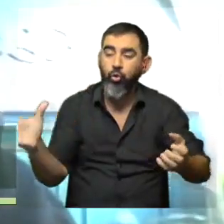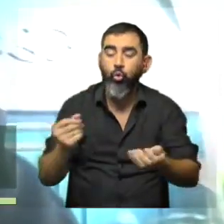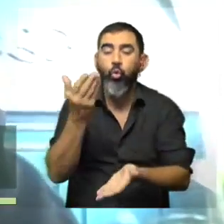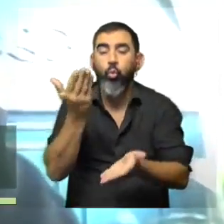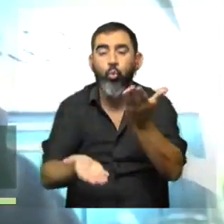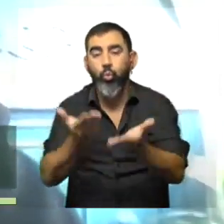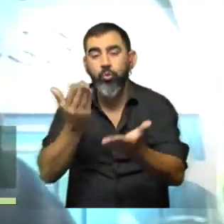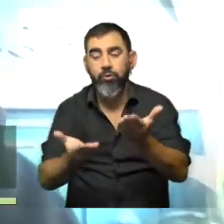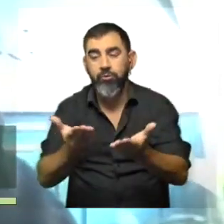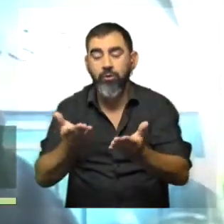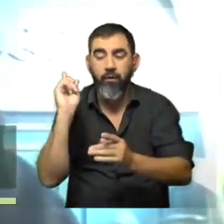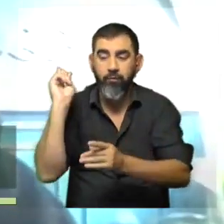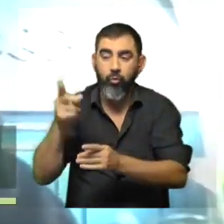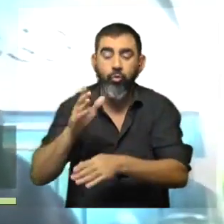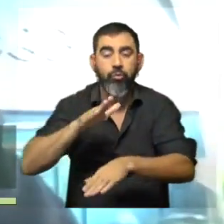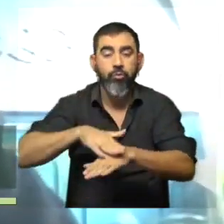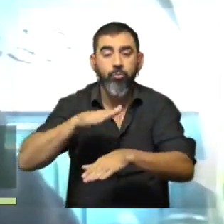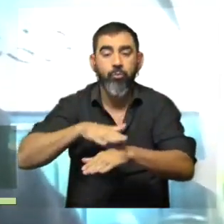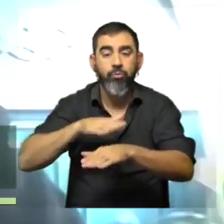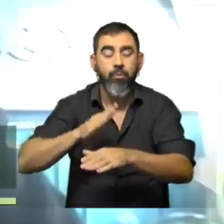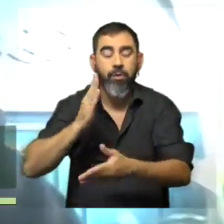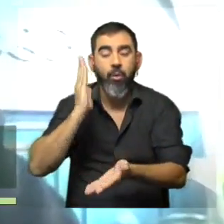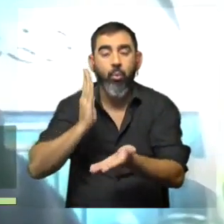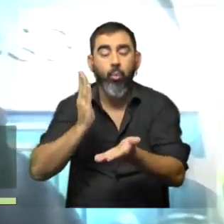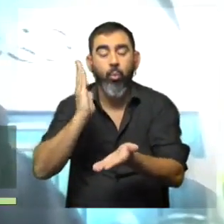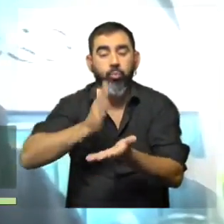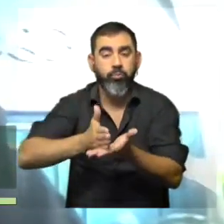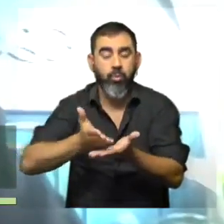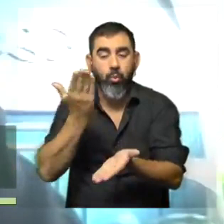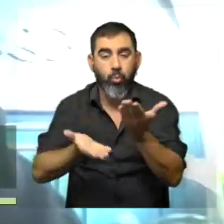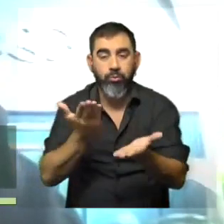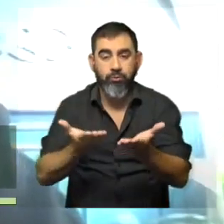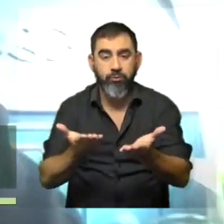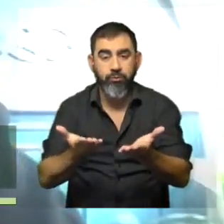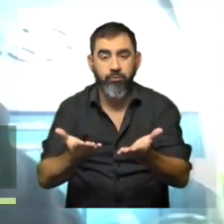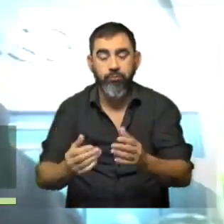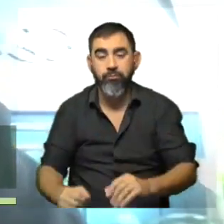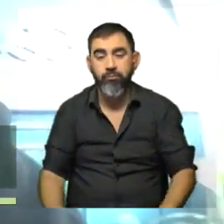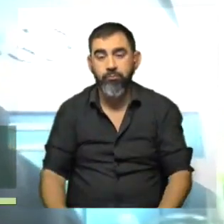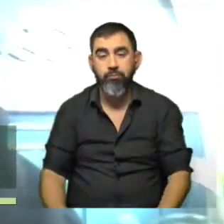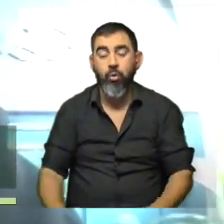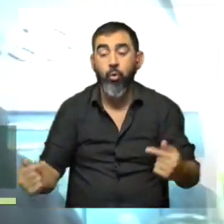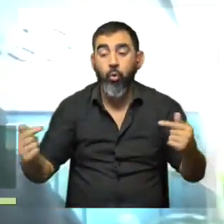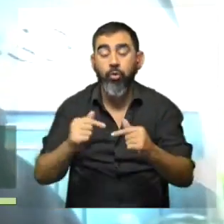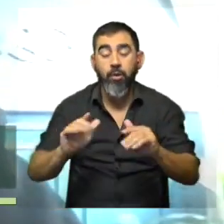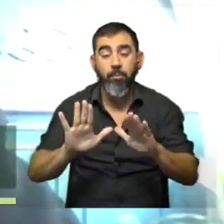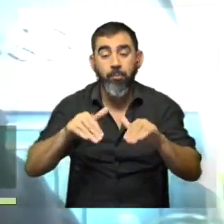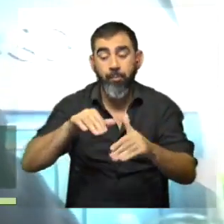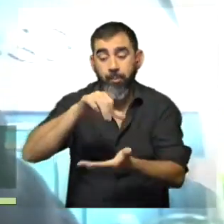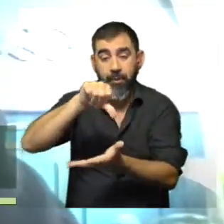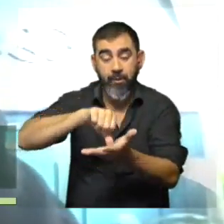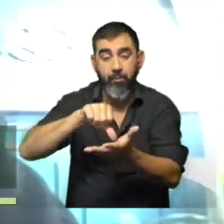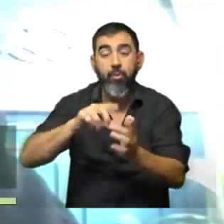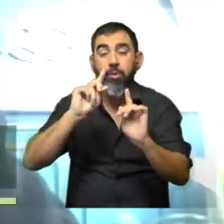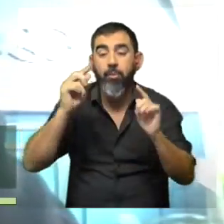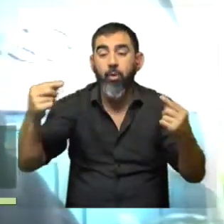él les pague por los daños no en apenas al patrimonio pero a